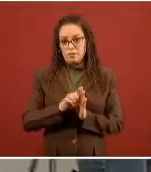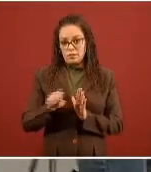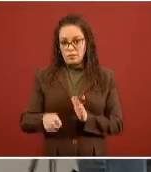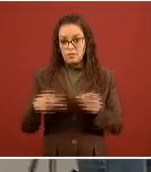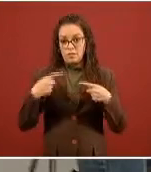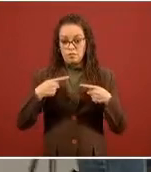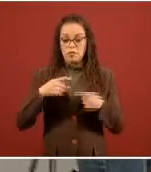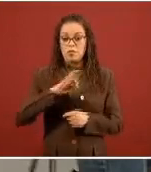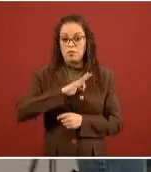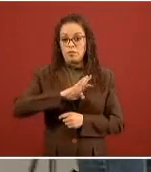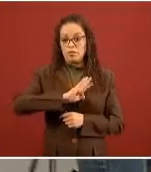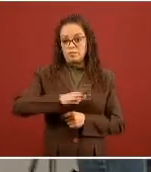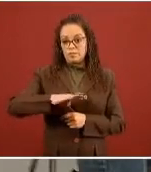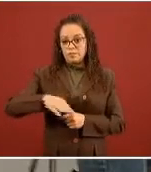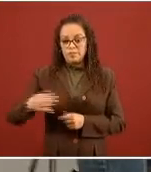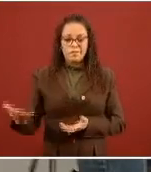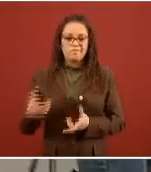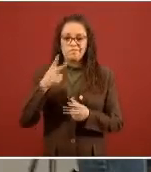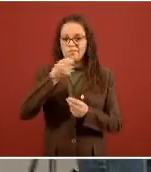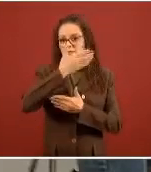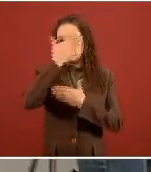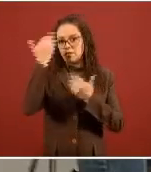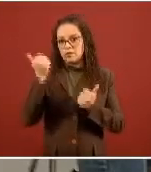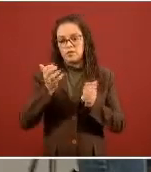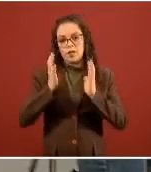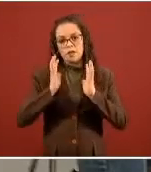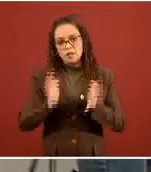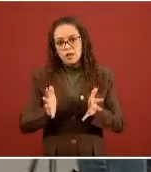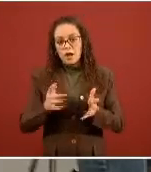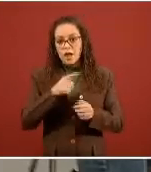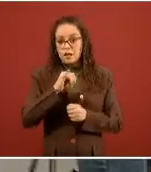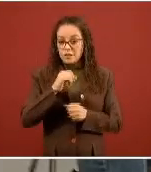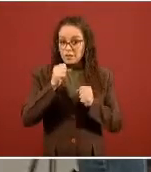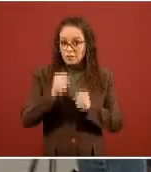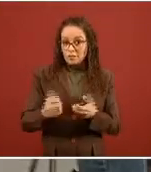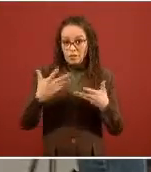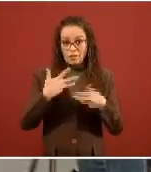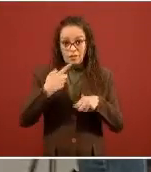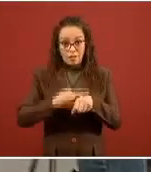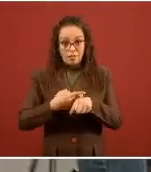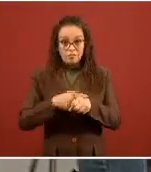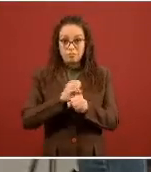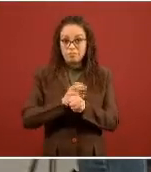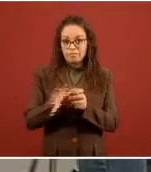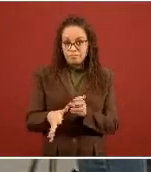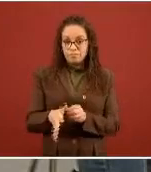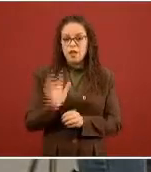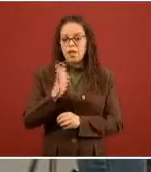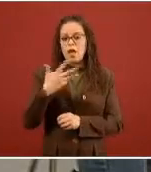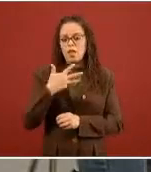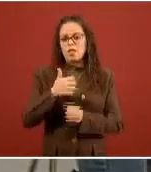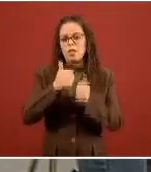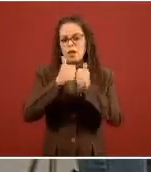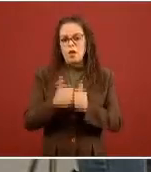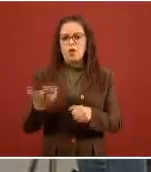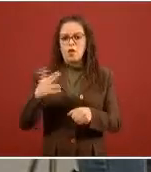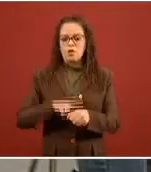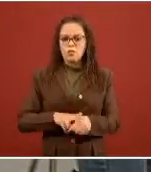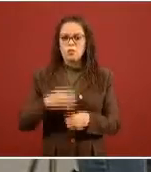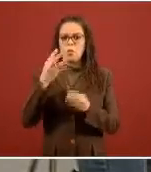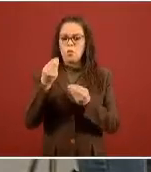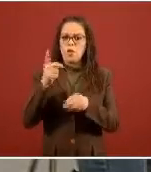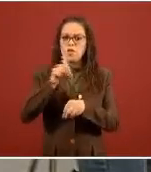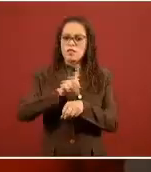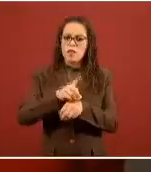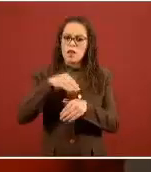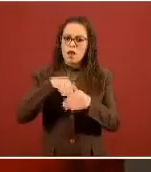si efectivamente tenían o no la enfermedad, ¿no? Después de varios días de estar hospitalizados. Entonces, ¿cuántos días están tardando para dar